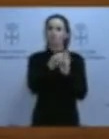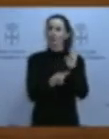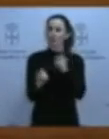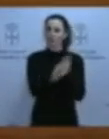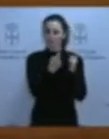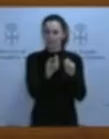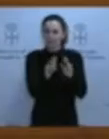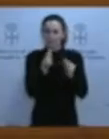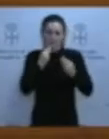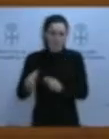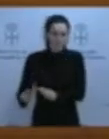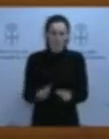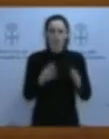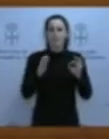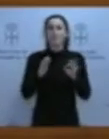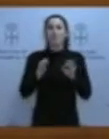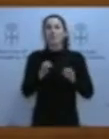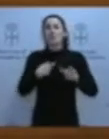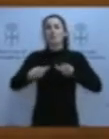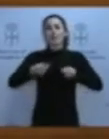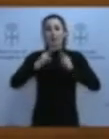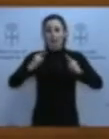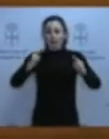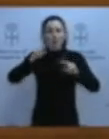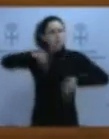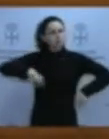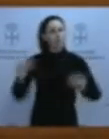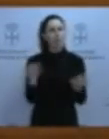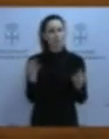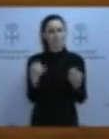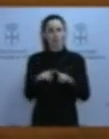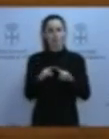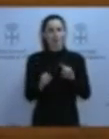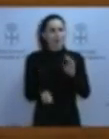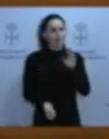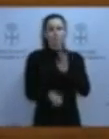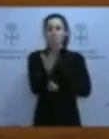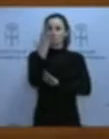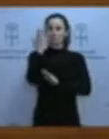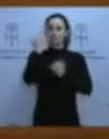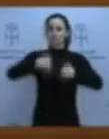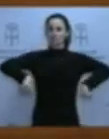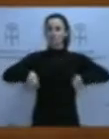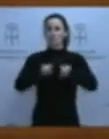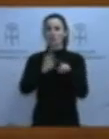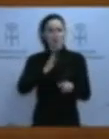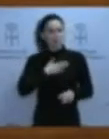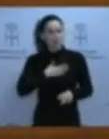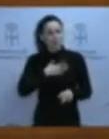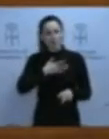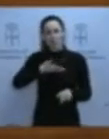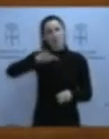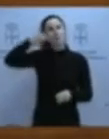Los mercados locales y comarcales deberían de ser reconocidos también como eventos de un valor patrimonial